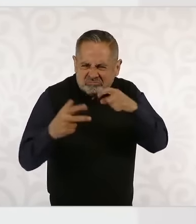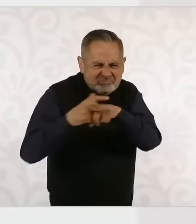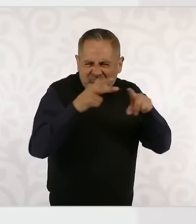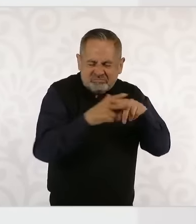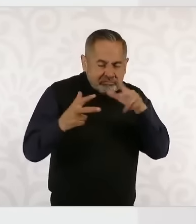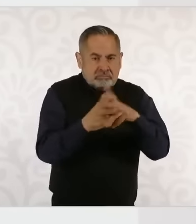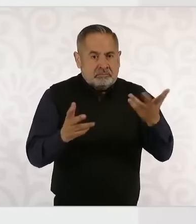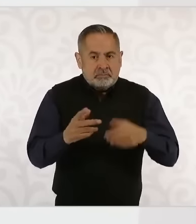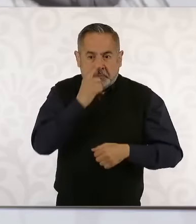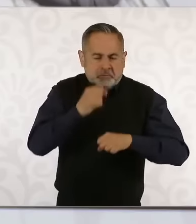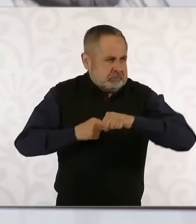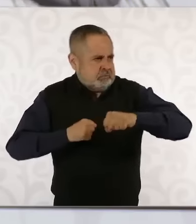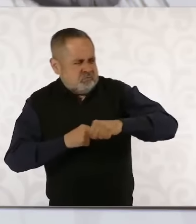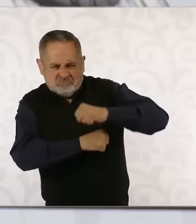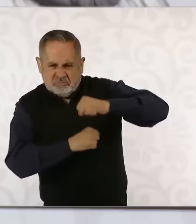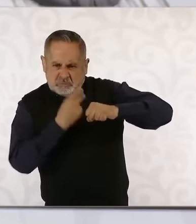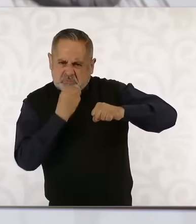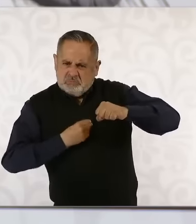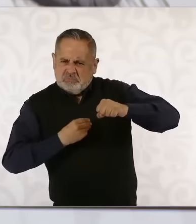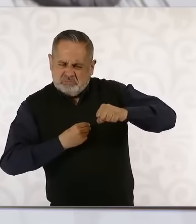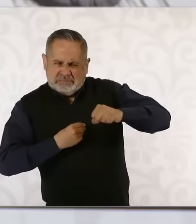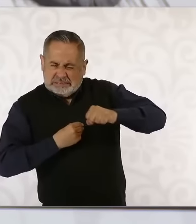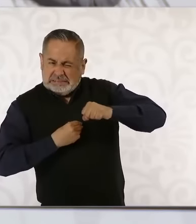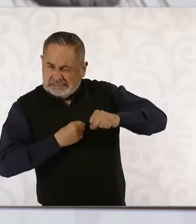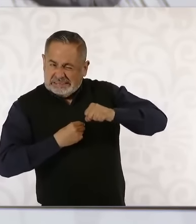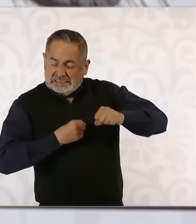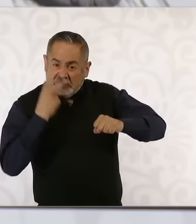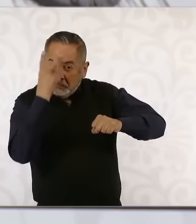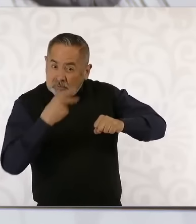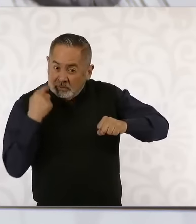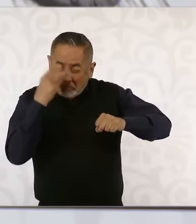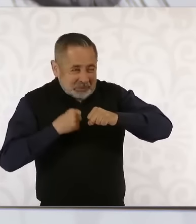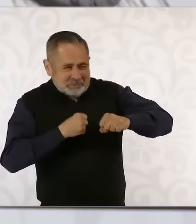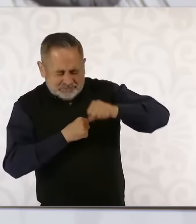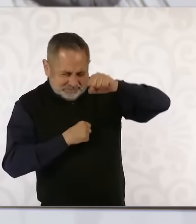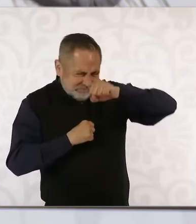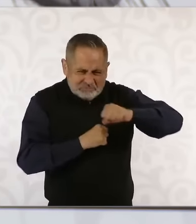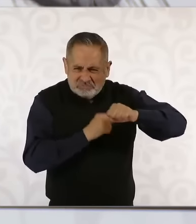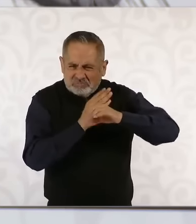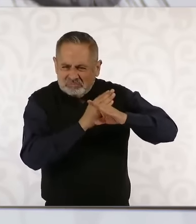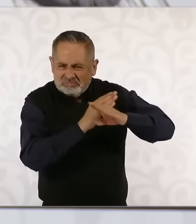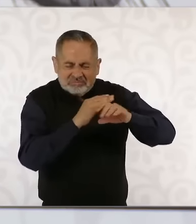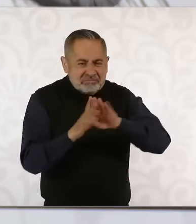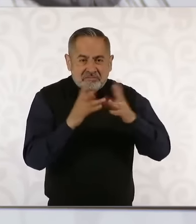Los policías resistieron como 2 horas a